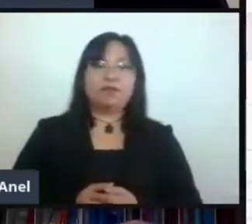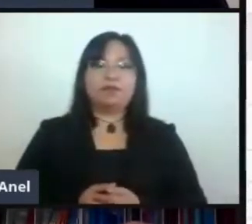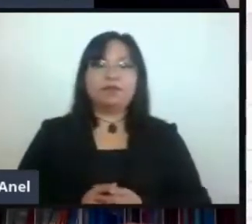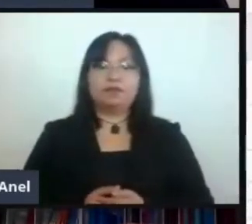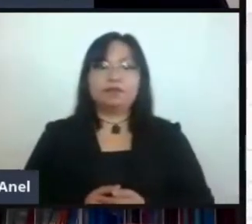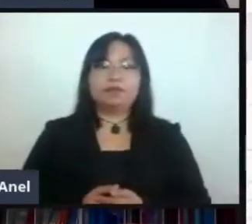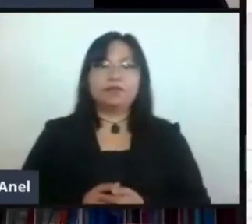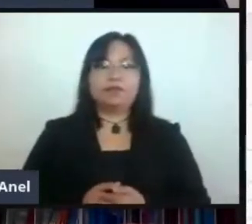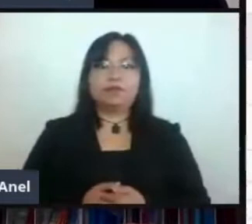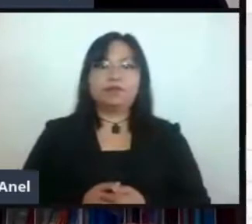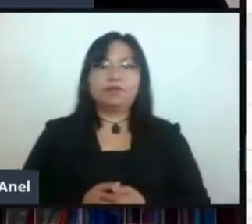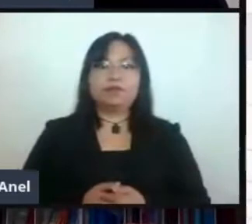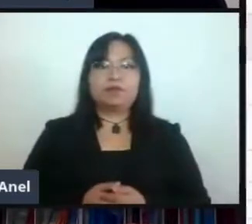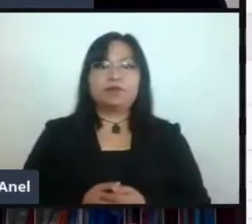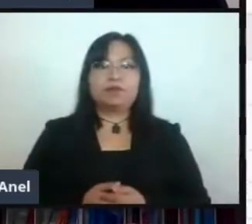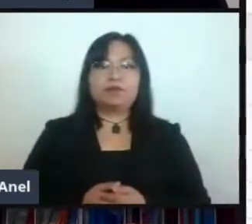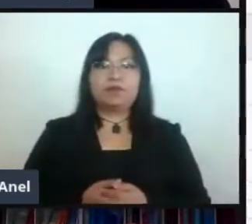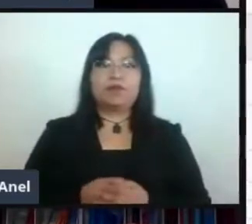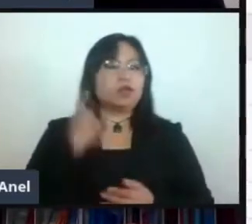repetir lo mismo que acabo de hacer.